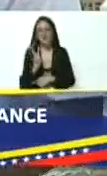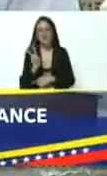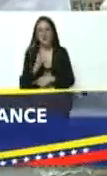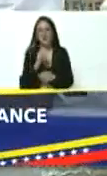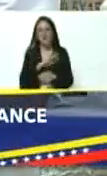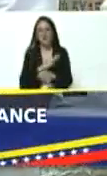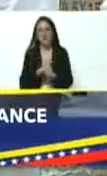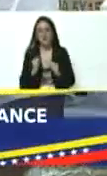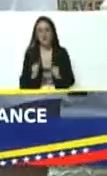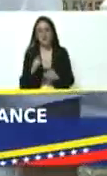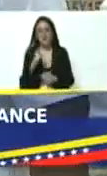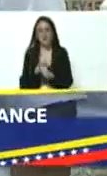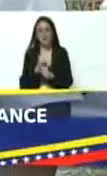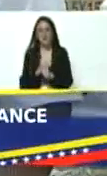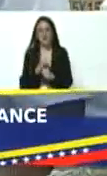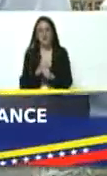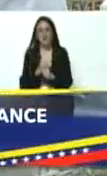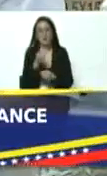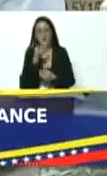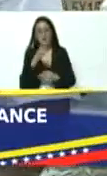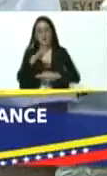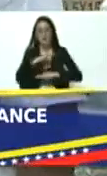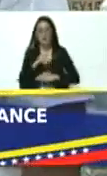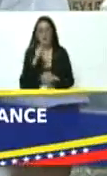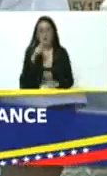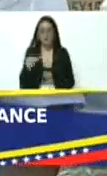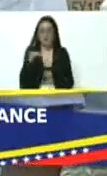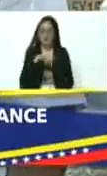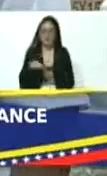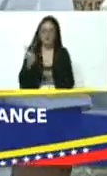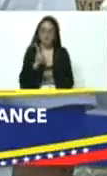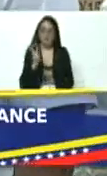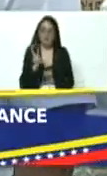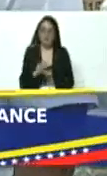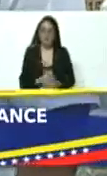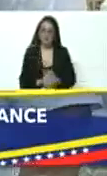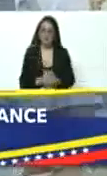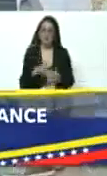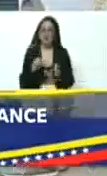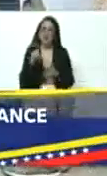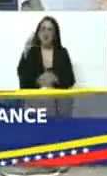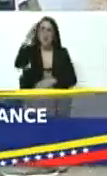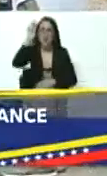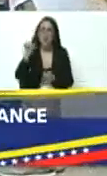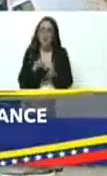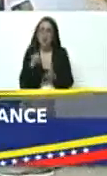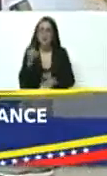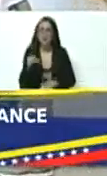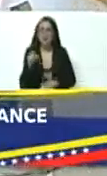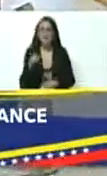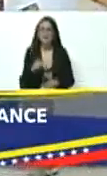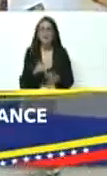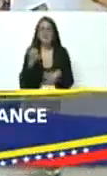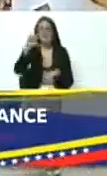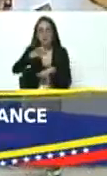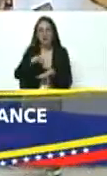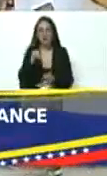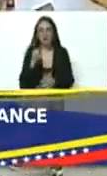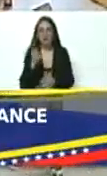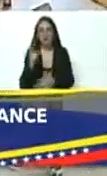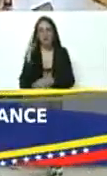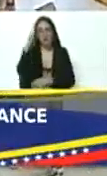trabajo para siempre lograr el beneficio de la población venezolana. Yaciel, ¿de qué parte de Cuba eres tú? De Santiago de Cuba. Santiago, ¿de